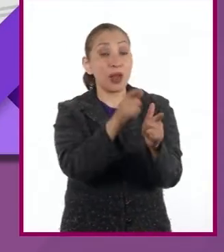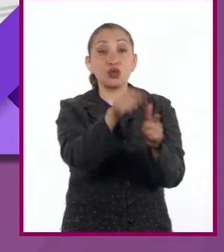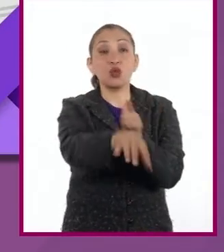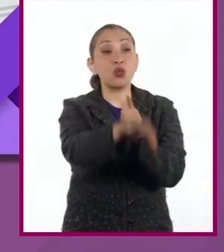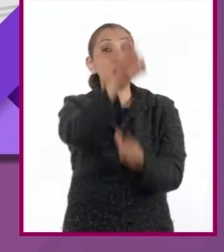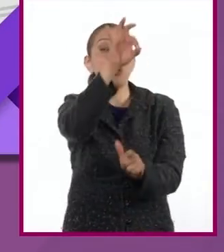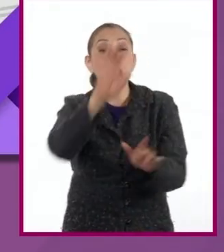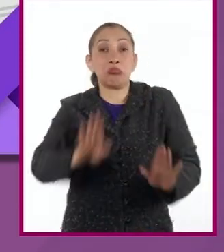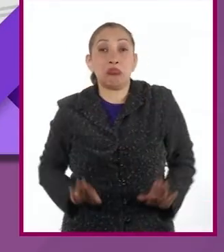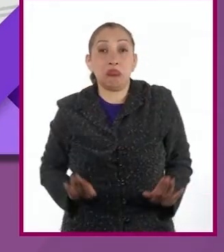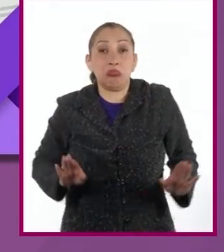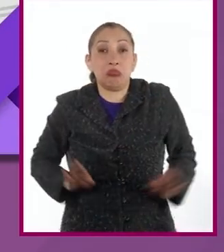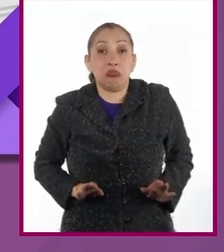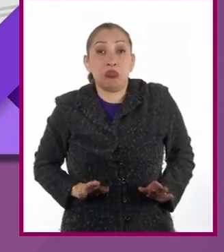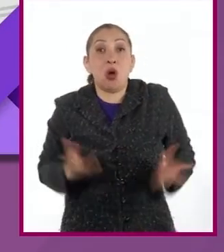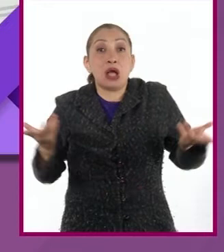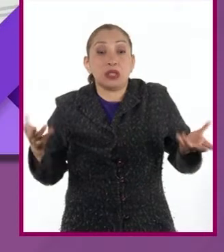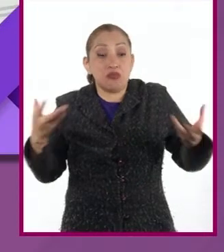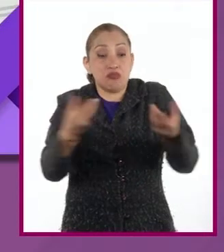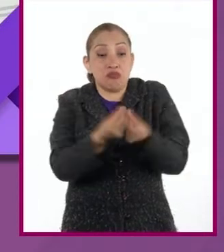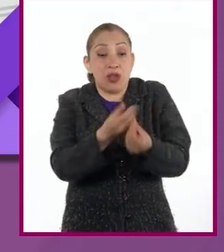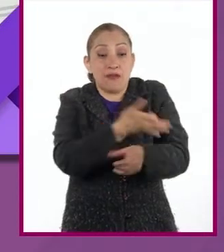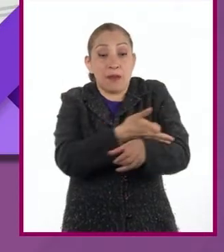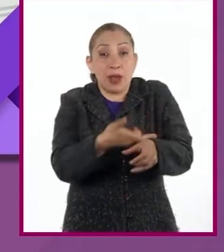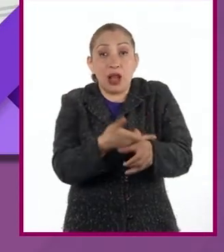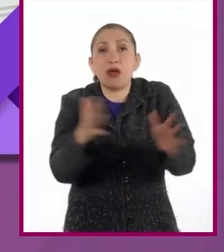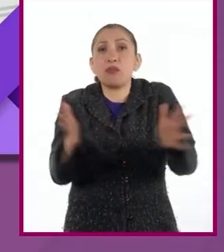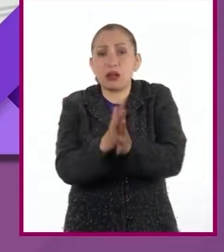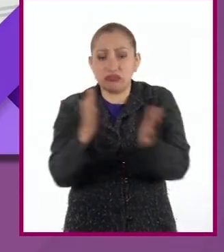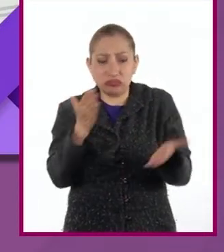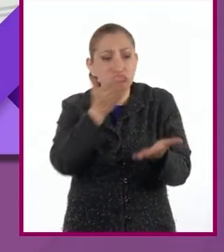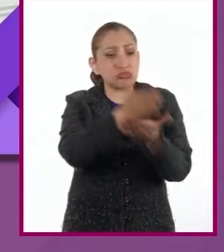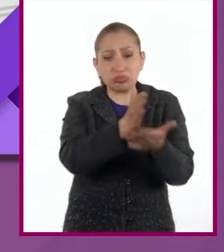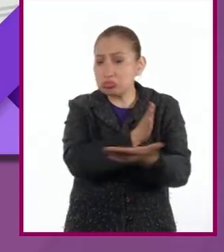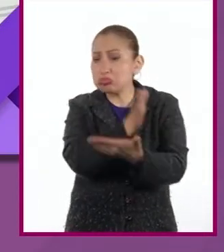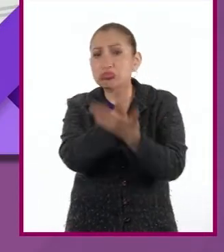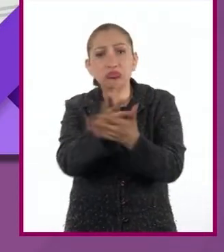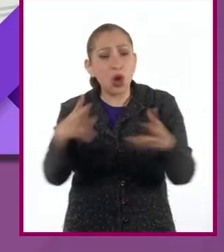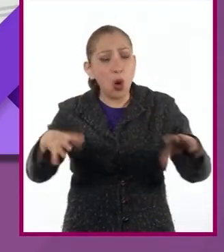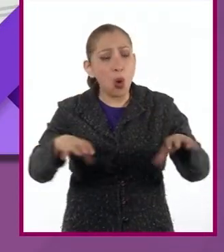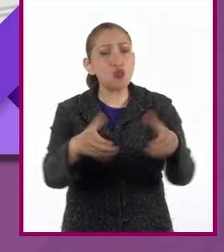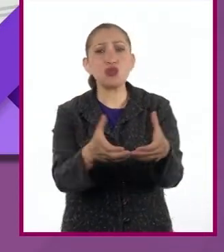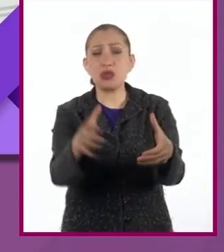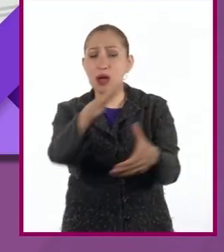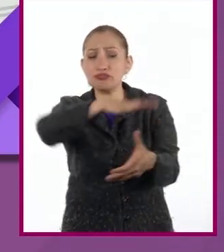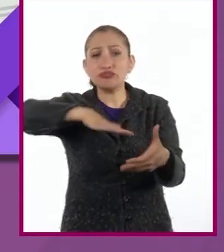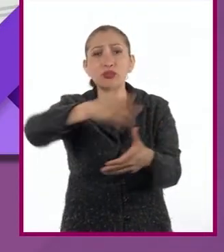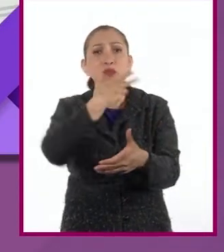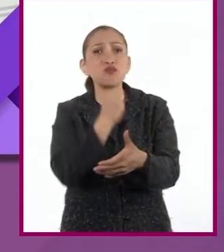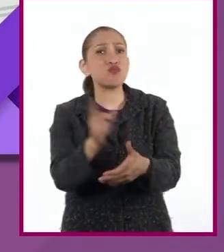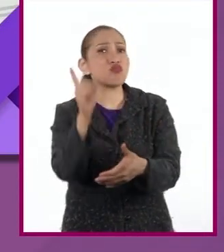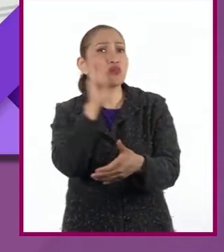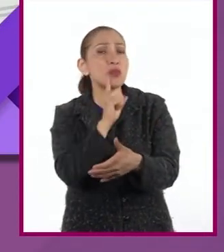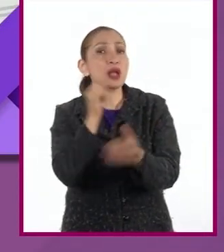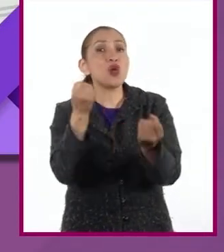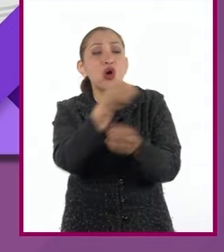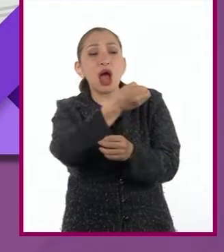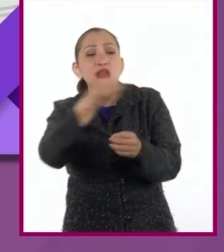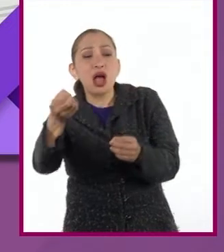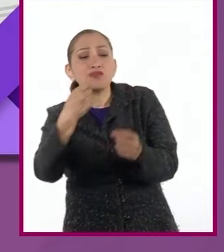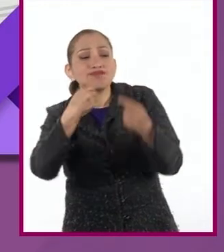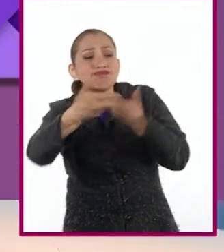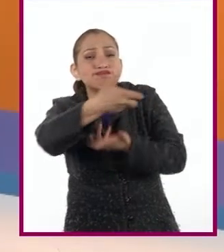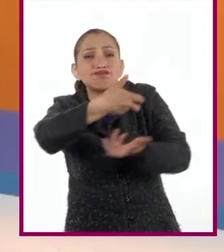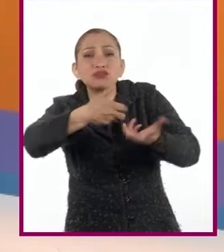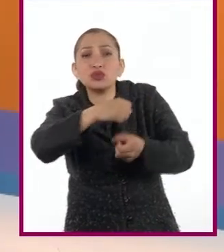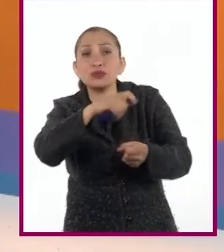pareja, conformar una familia y participar en los asuntos de las comunidades y las diversas formas de organización